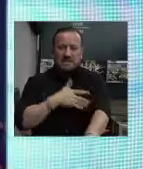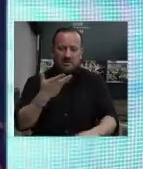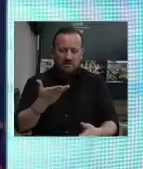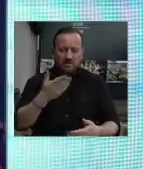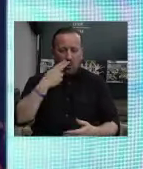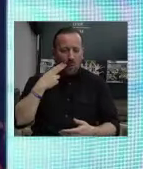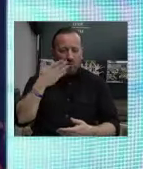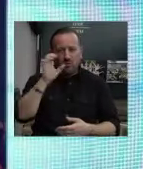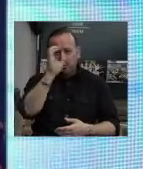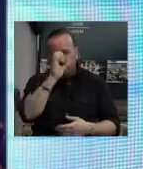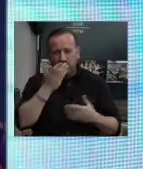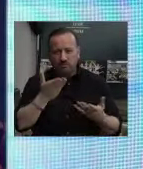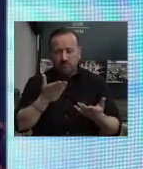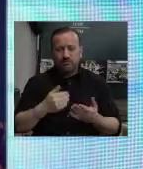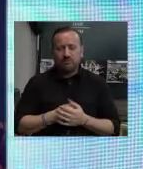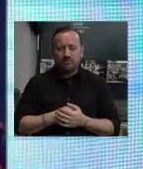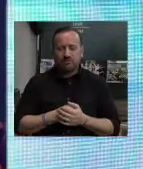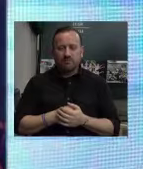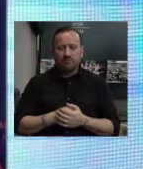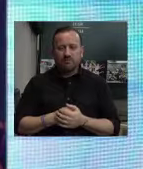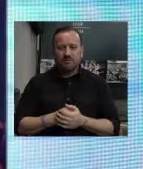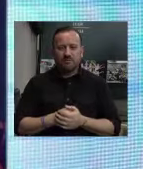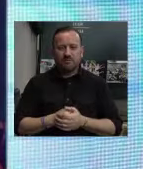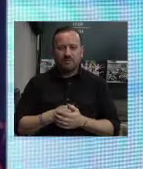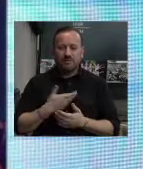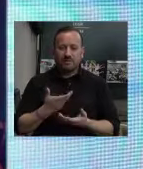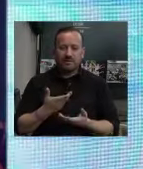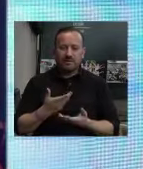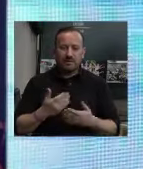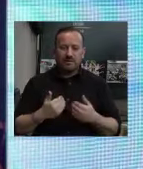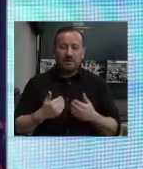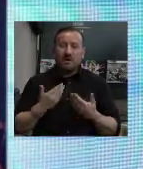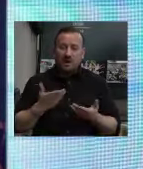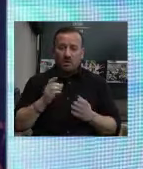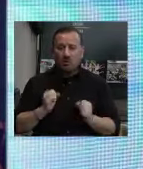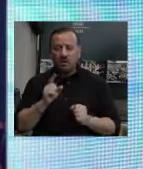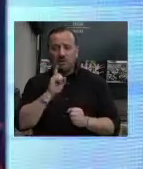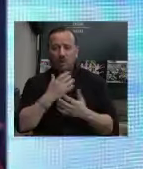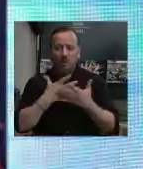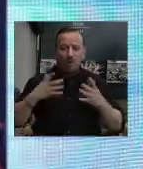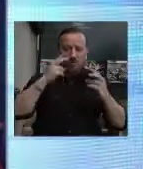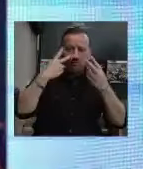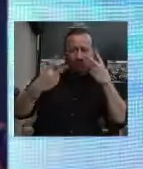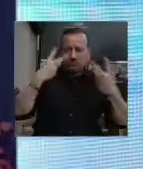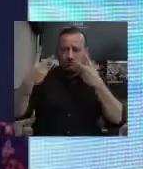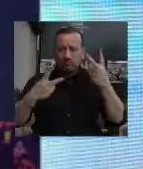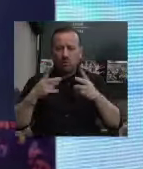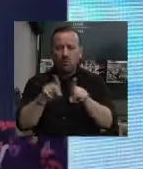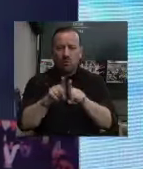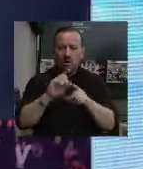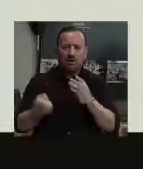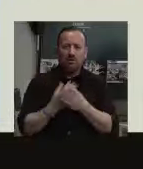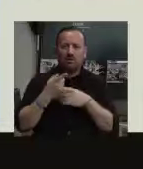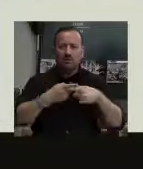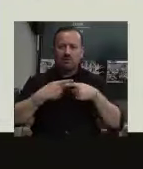Franco el hombre en busca de sentido cierto y Así podríamos tener muchas visiones de lo que es Innovación